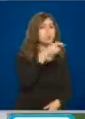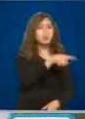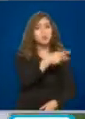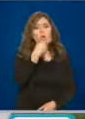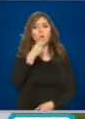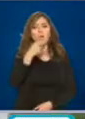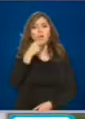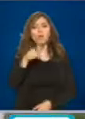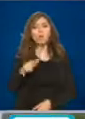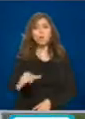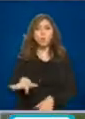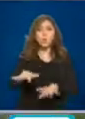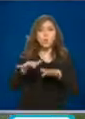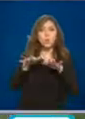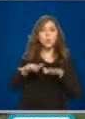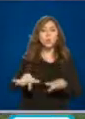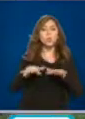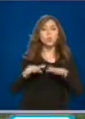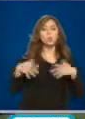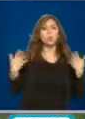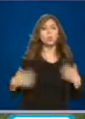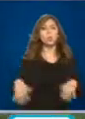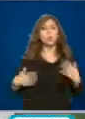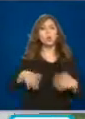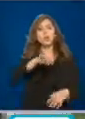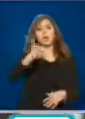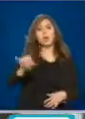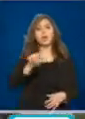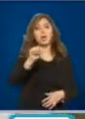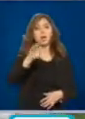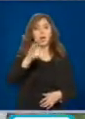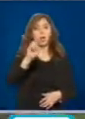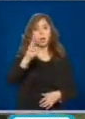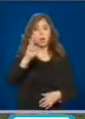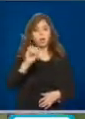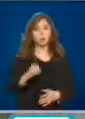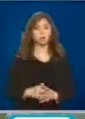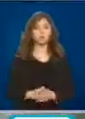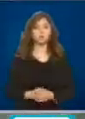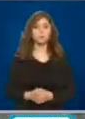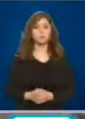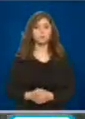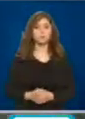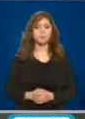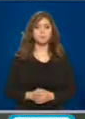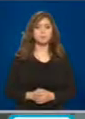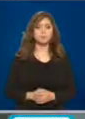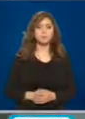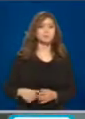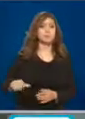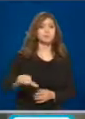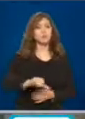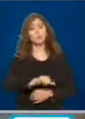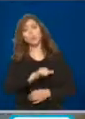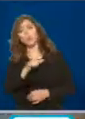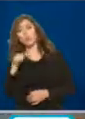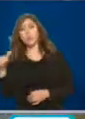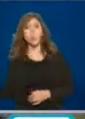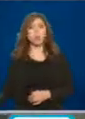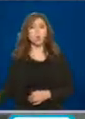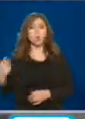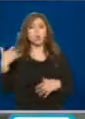Zabludovsky y entonces dirán, Magister Jacobo Zabludovsky. Y miren, otro